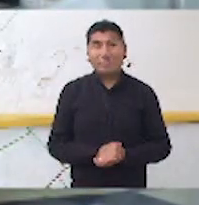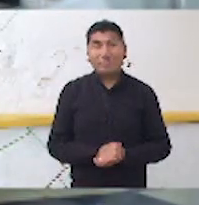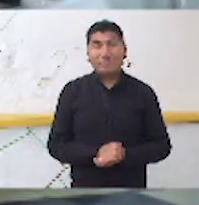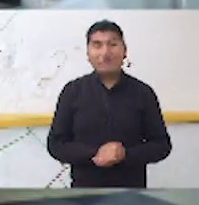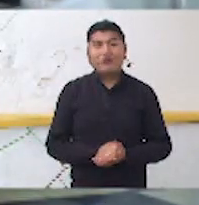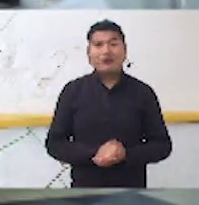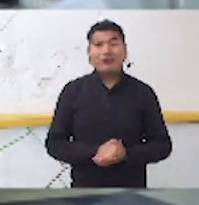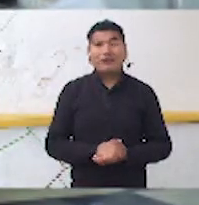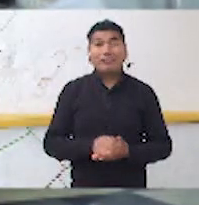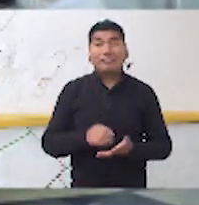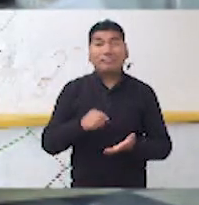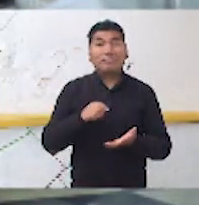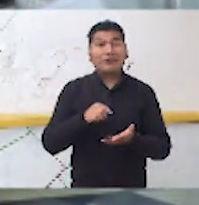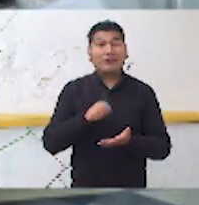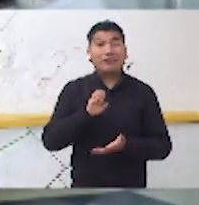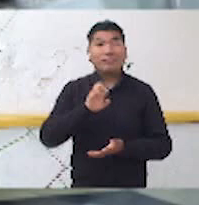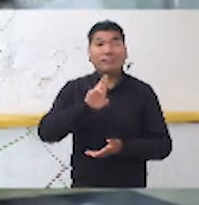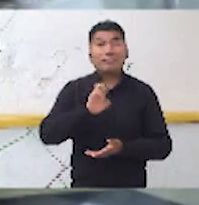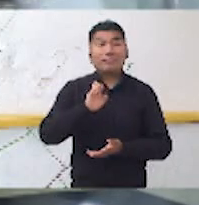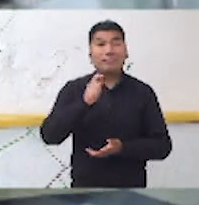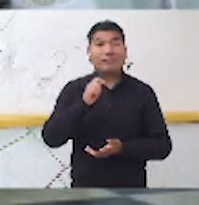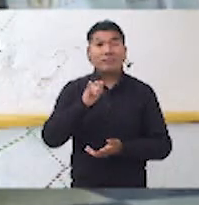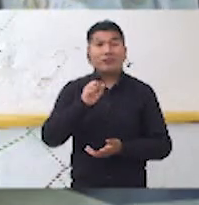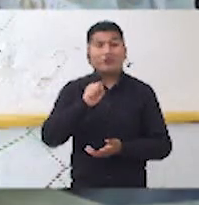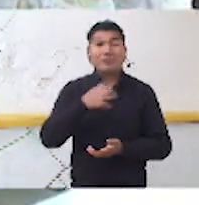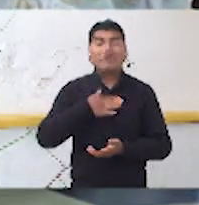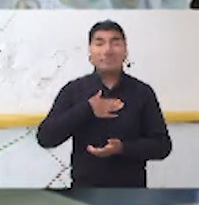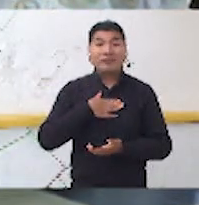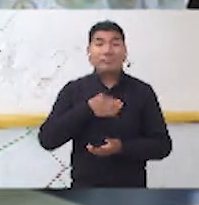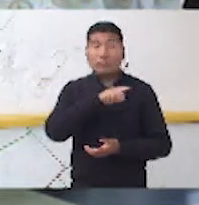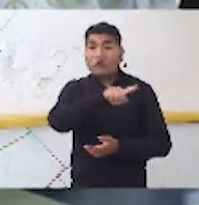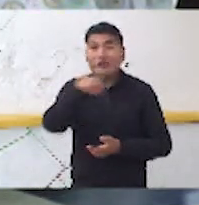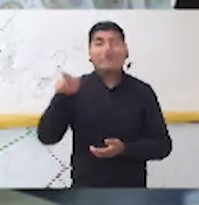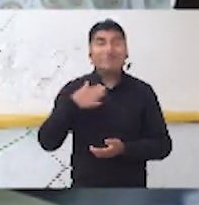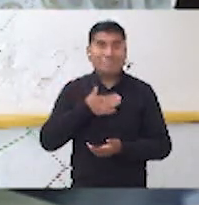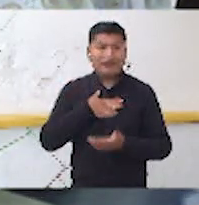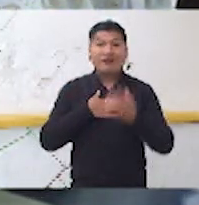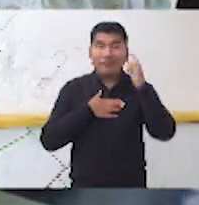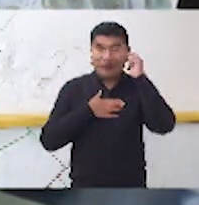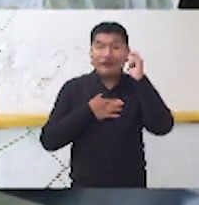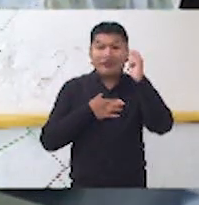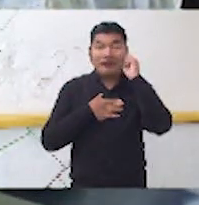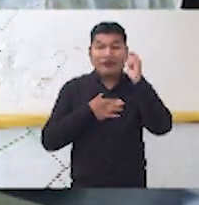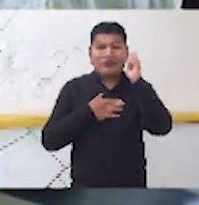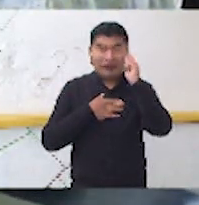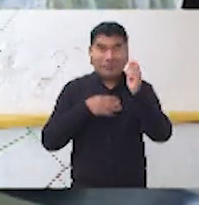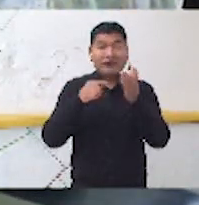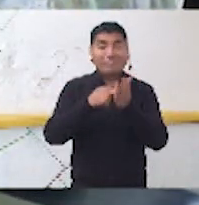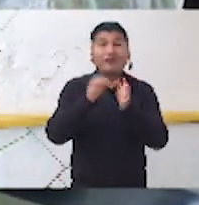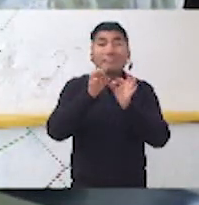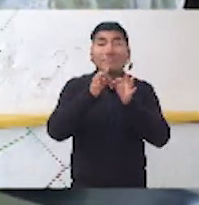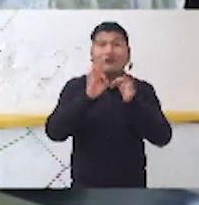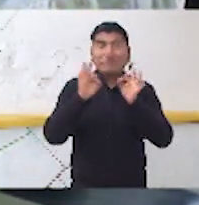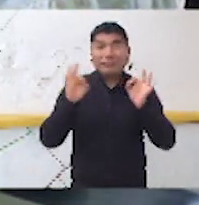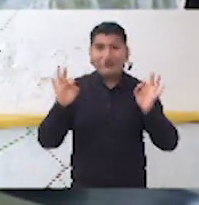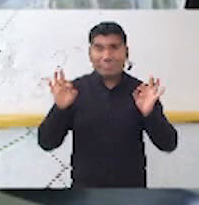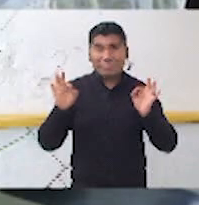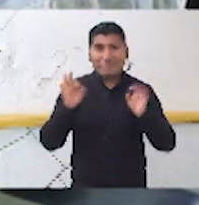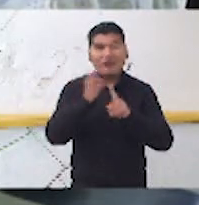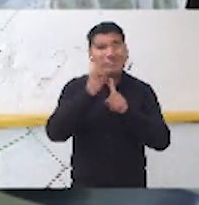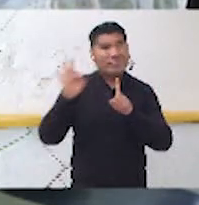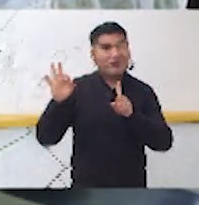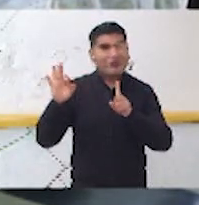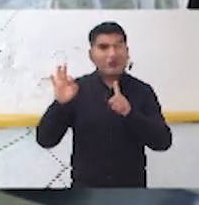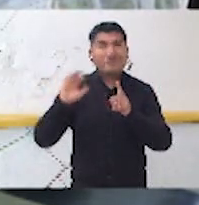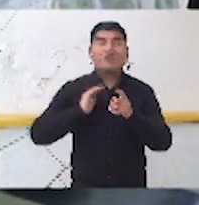Eritis mi testes, serán mis testigos. Es el lema que está puesto en el escudo